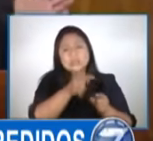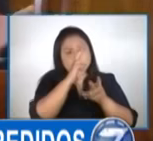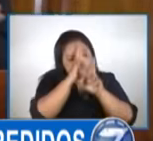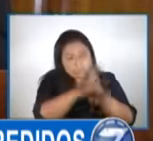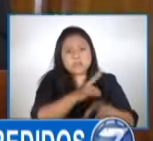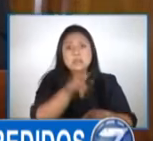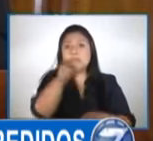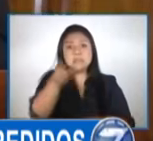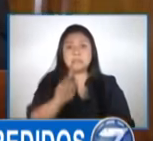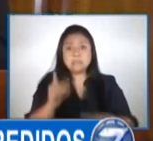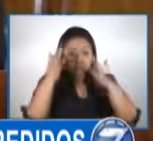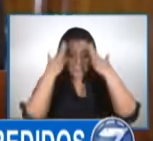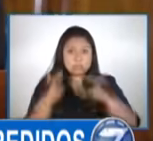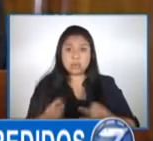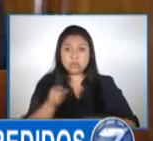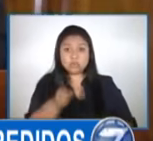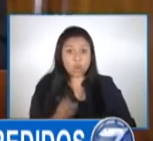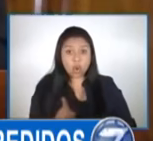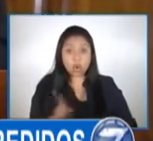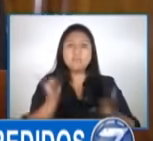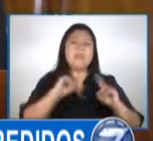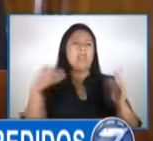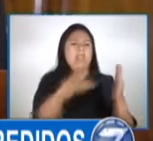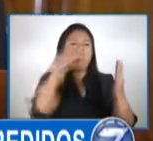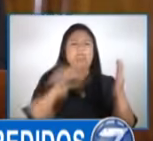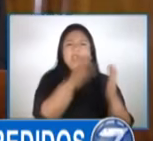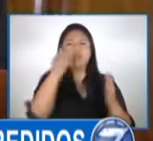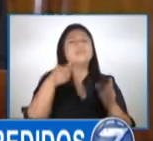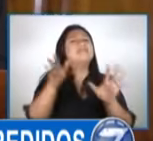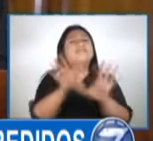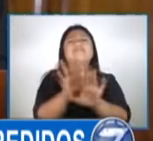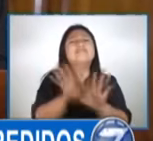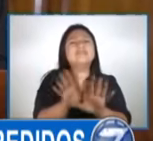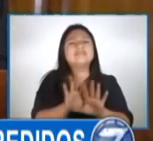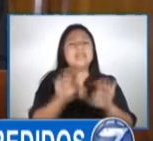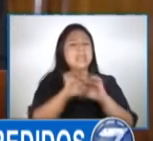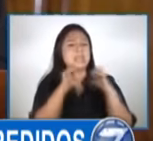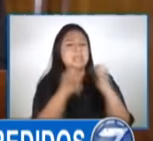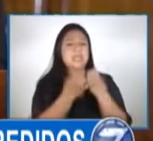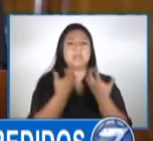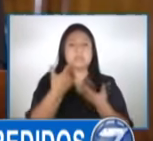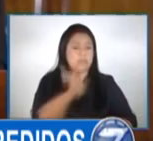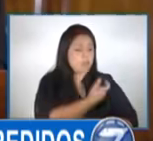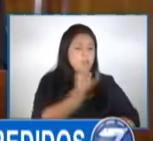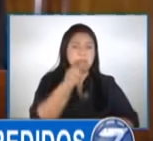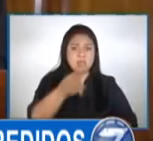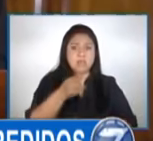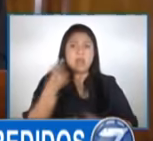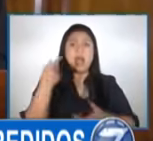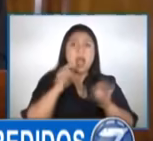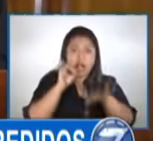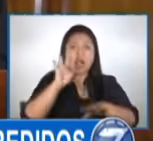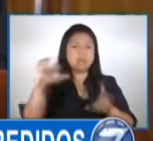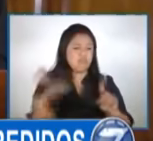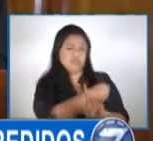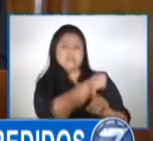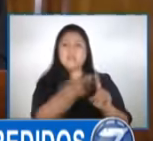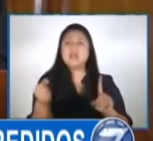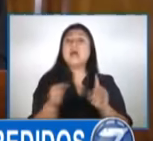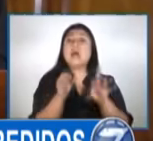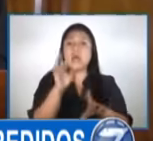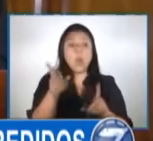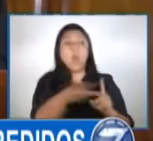acuerdo, pues no se vacuna, pero no ataque a los equipos de vacunación, quienes han tenido que enfrentar agresiones e